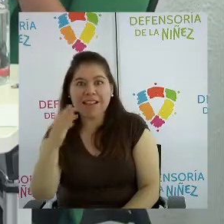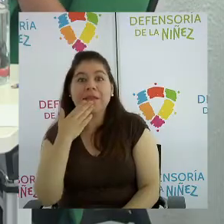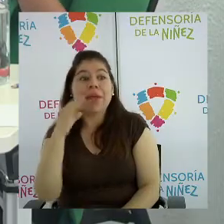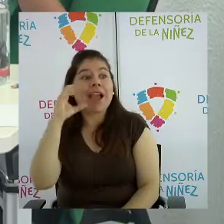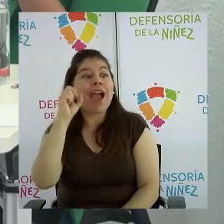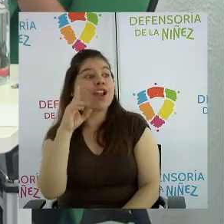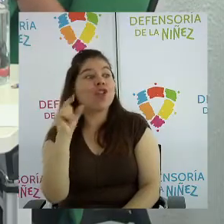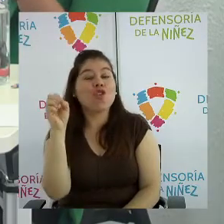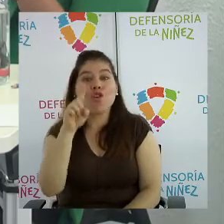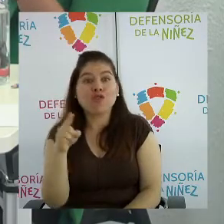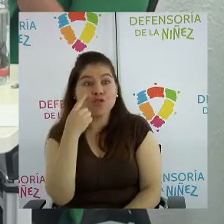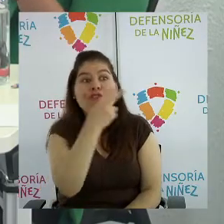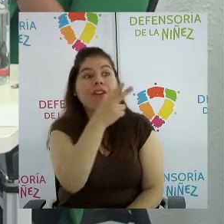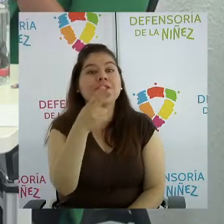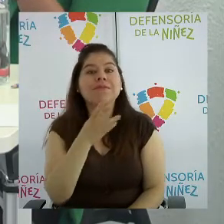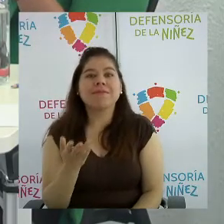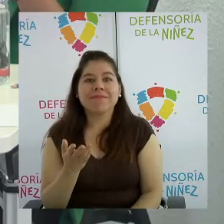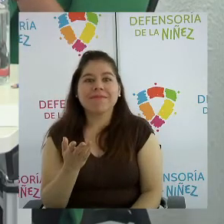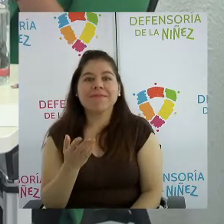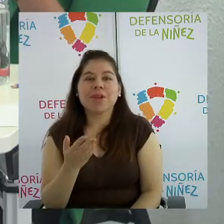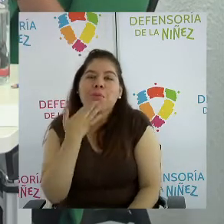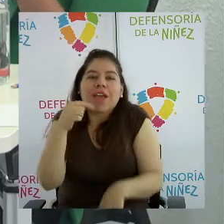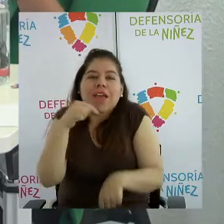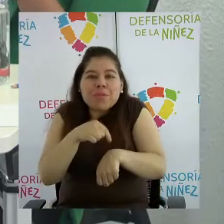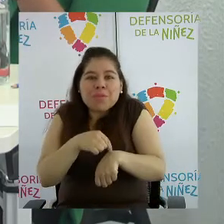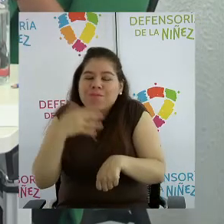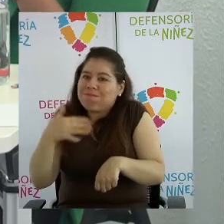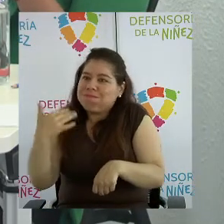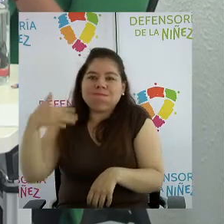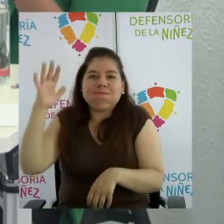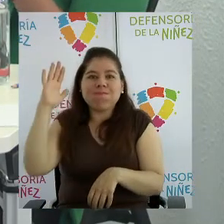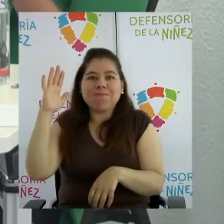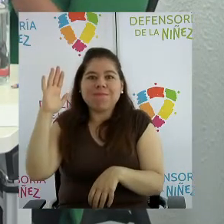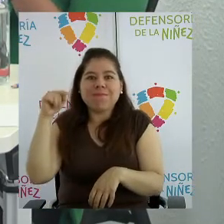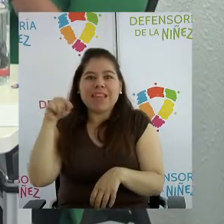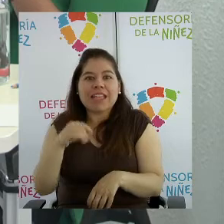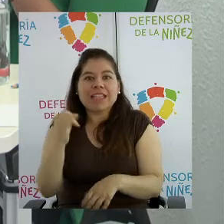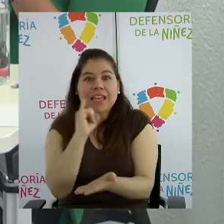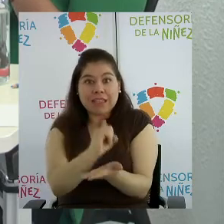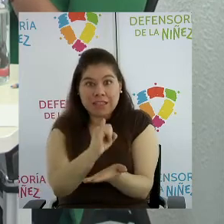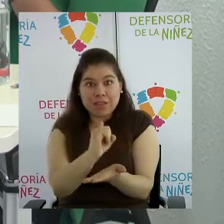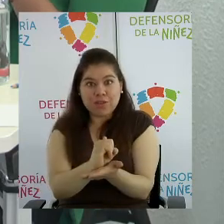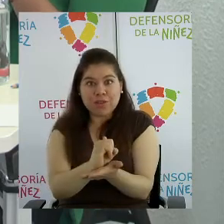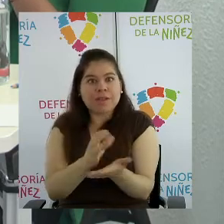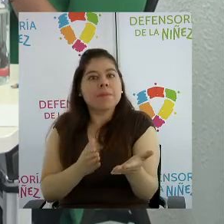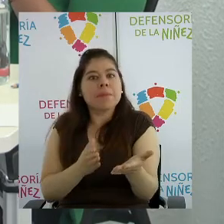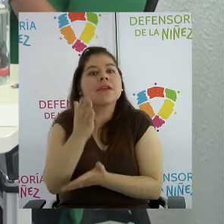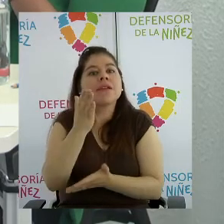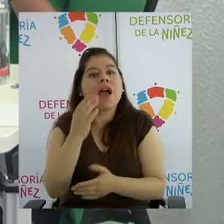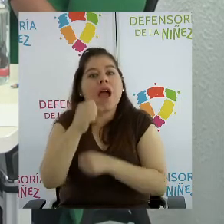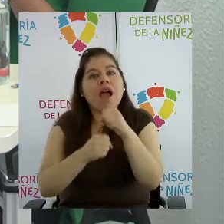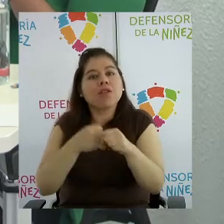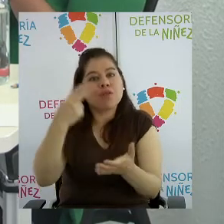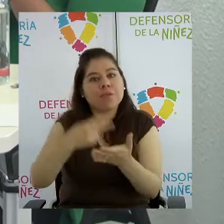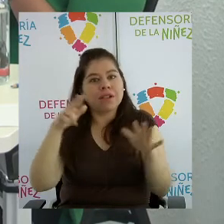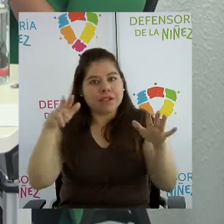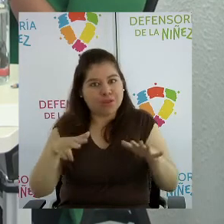también. Porque este es un momento muy relevante de esta institución que surge recién el año 2018, en la cual